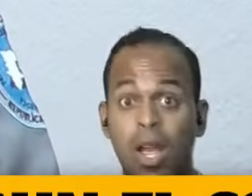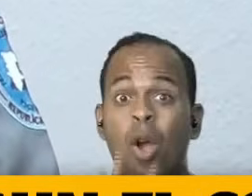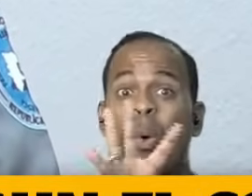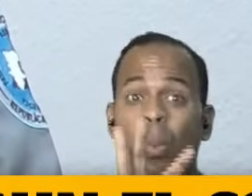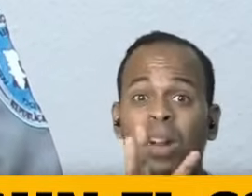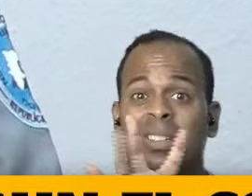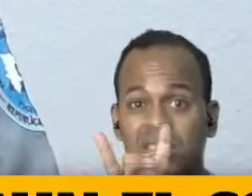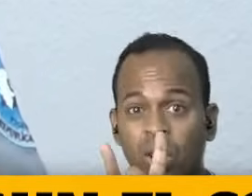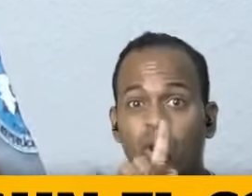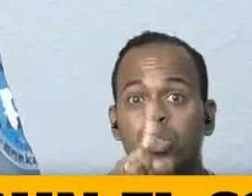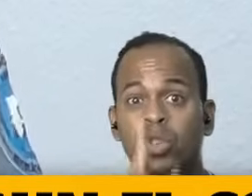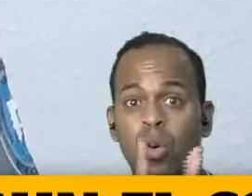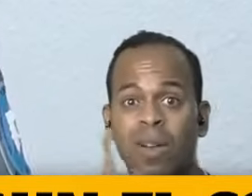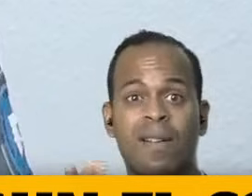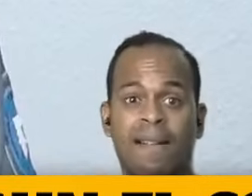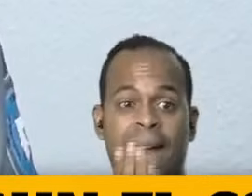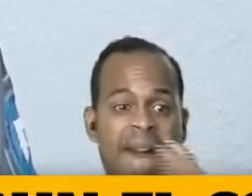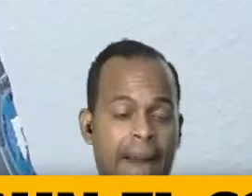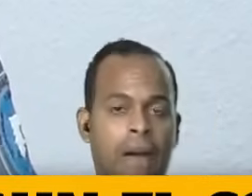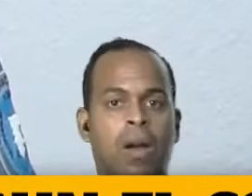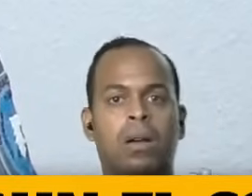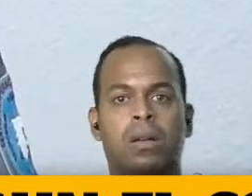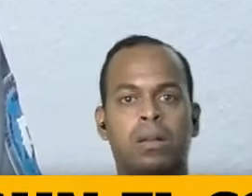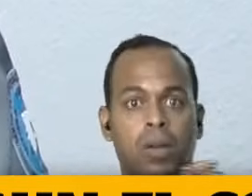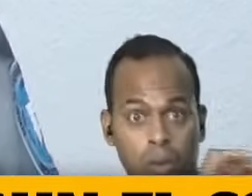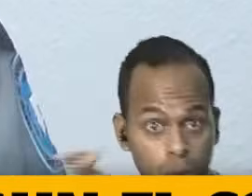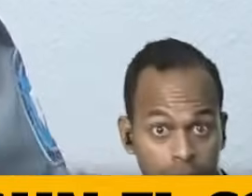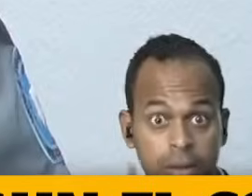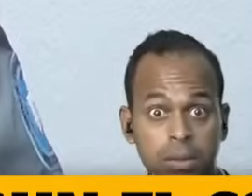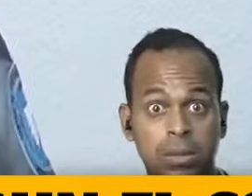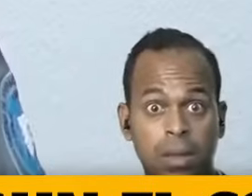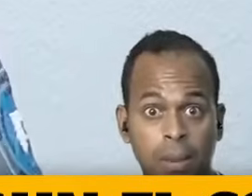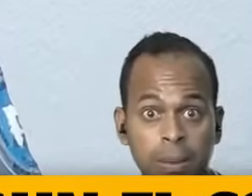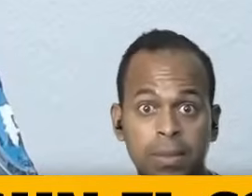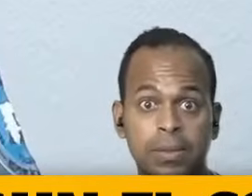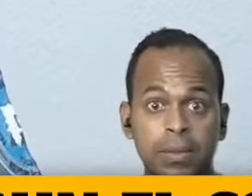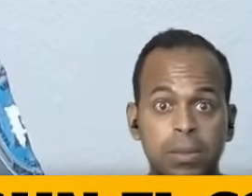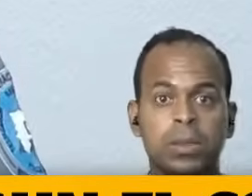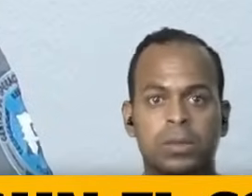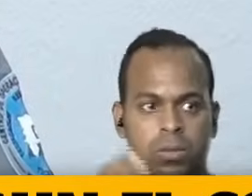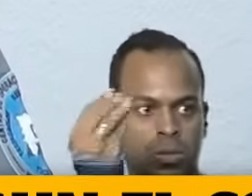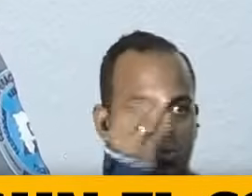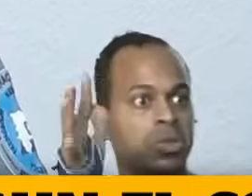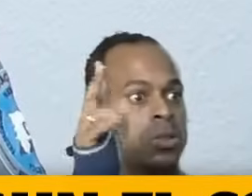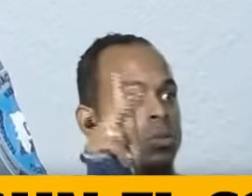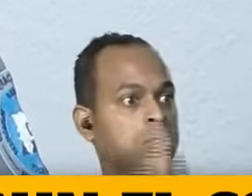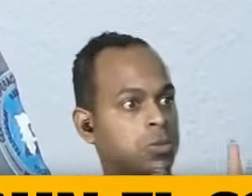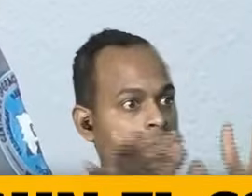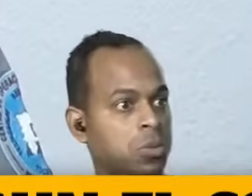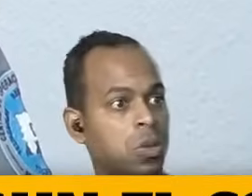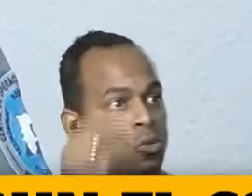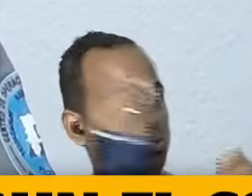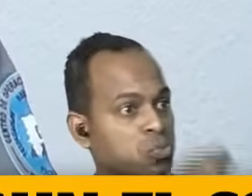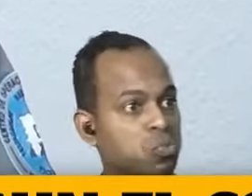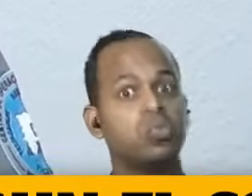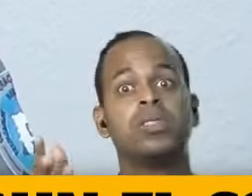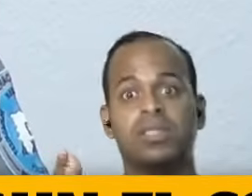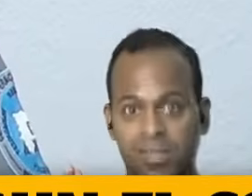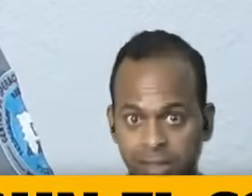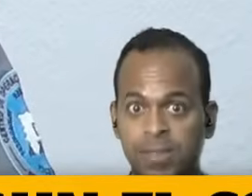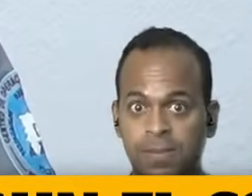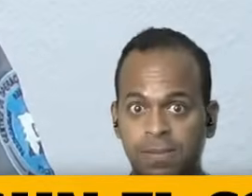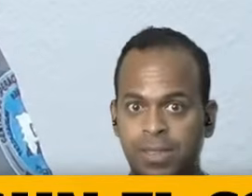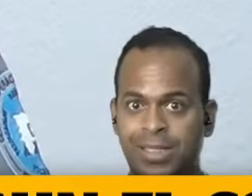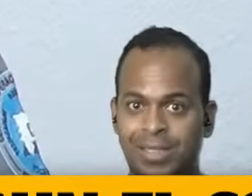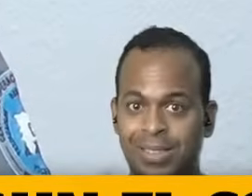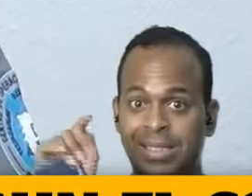evento, ustedes los comunicadores informaron al país y a esos mismos comunicadores que no